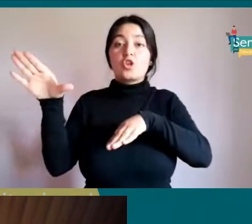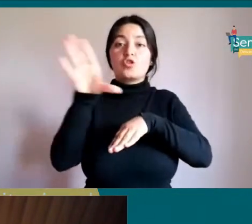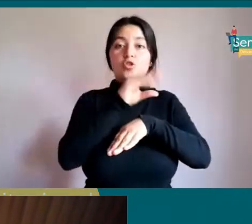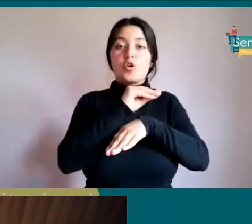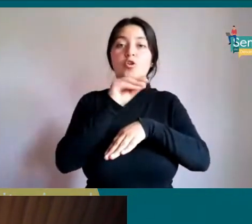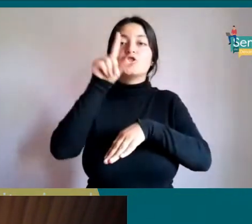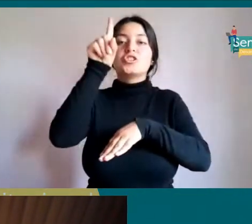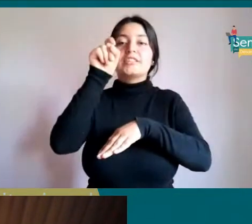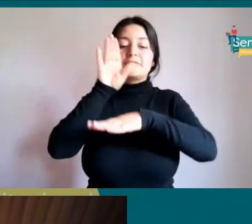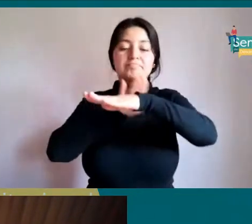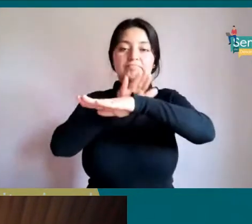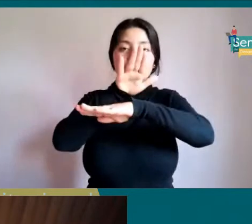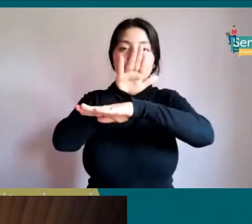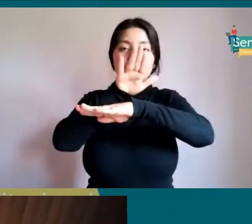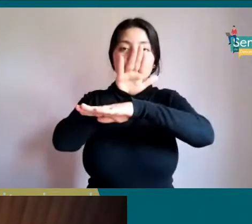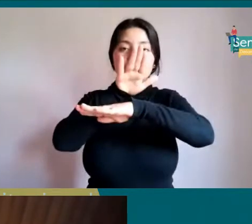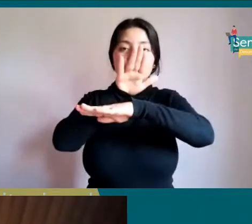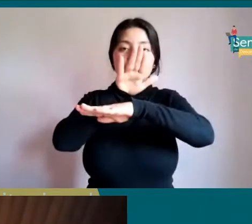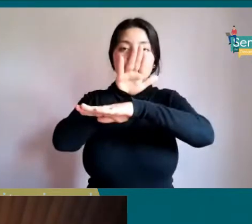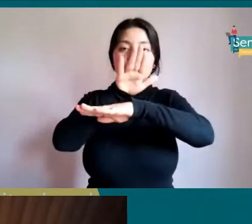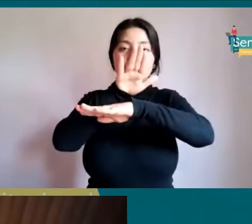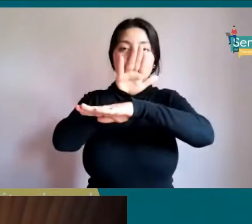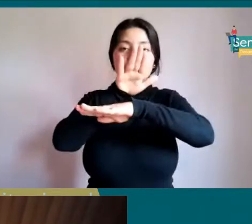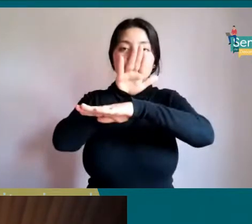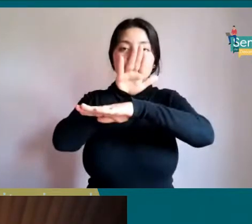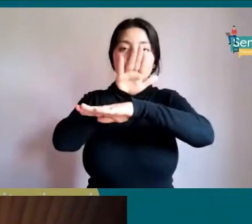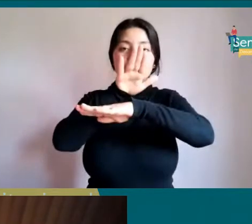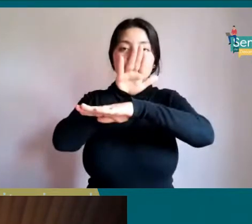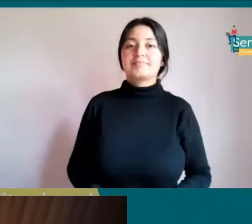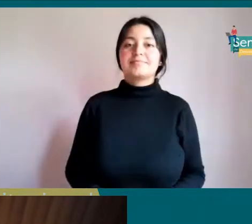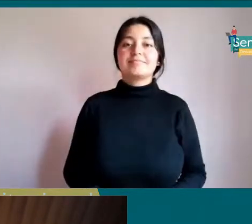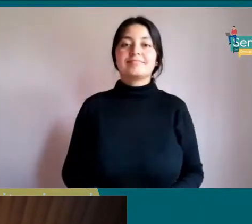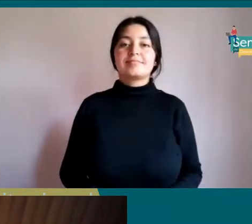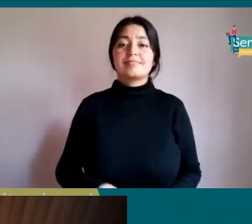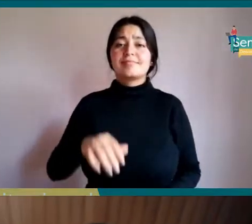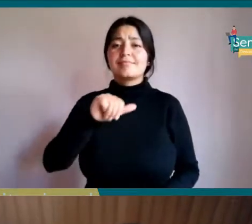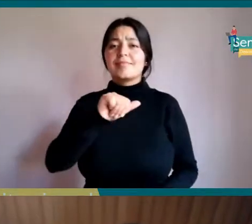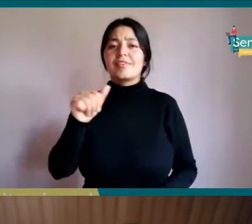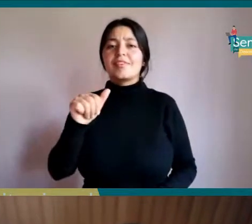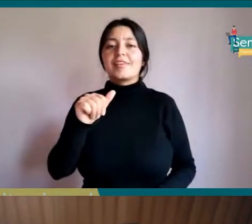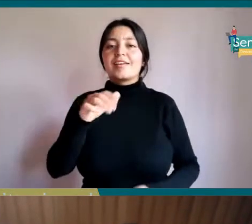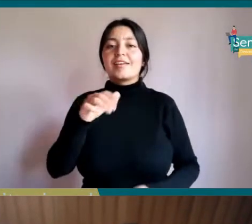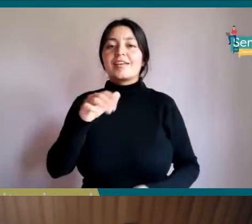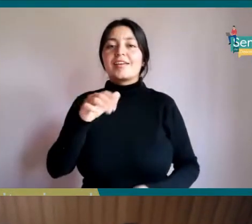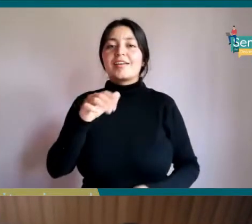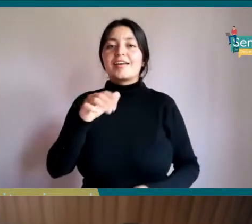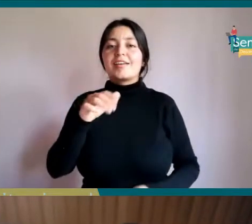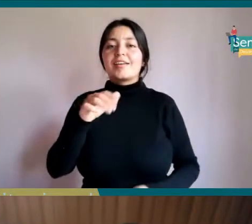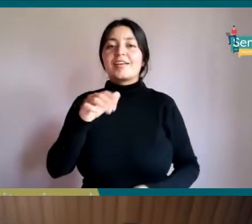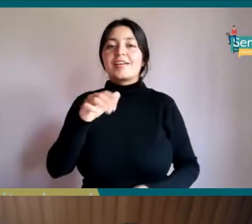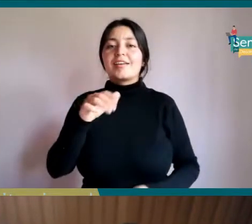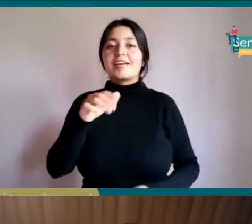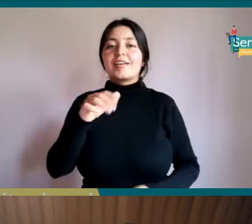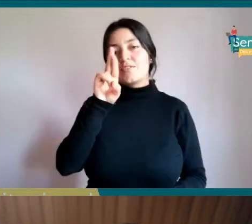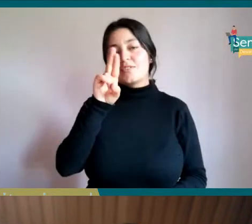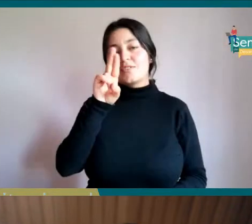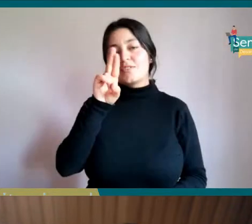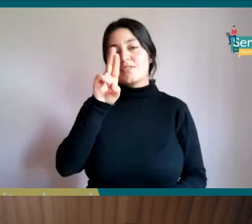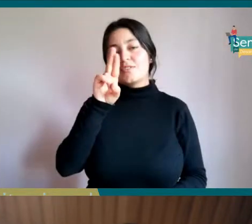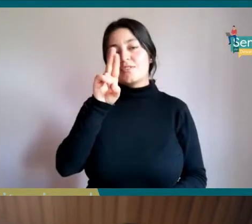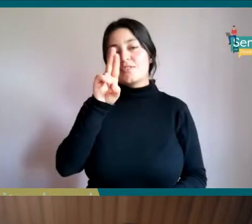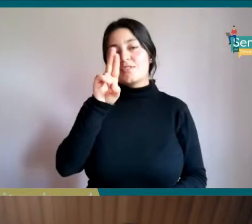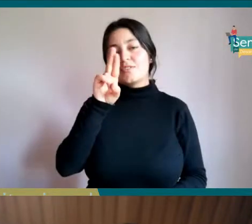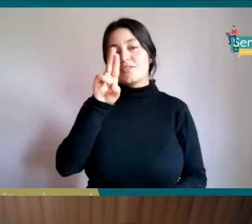conferencia. Fabricio, lo invitamos. No se me vaya, Fabricio. Espera un momentico. Esto se compone. A las 6 de la tarde. Sí,